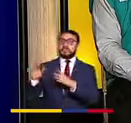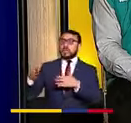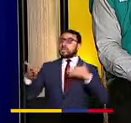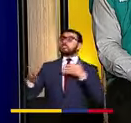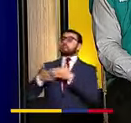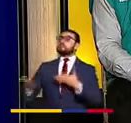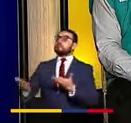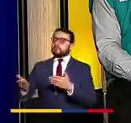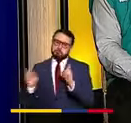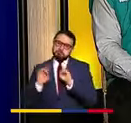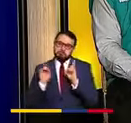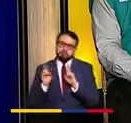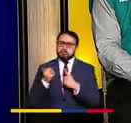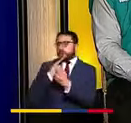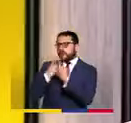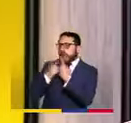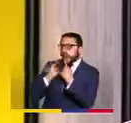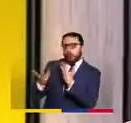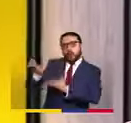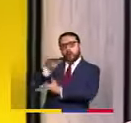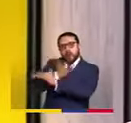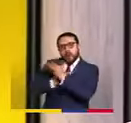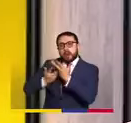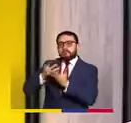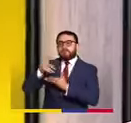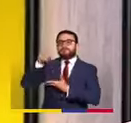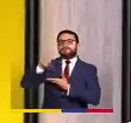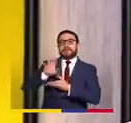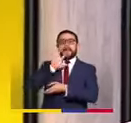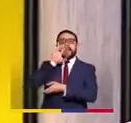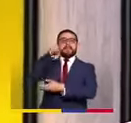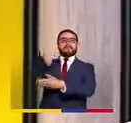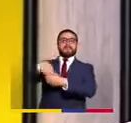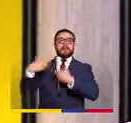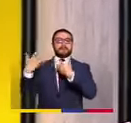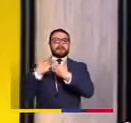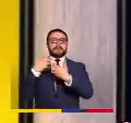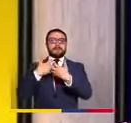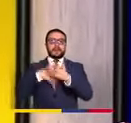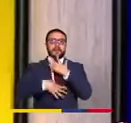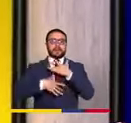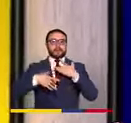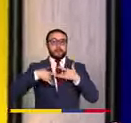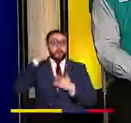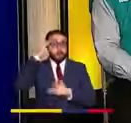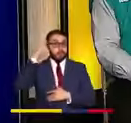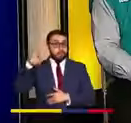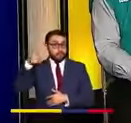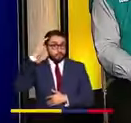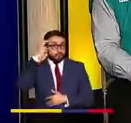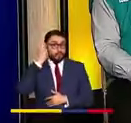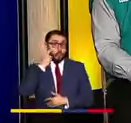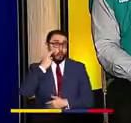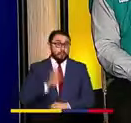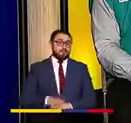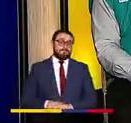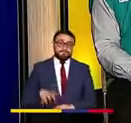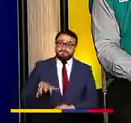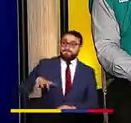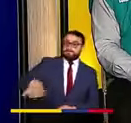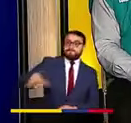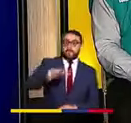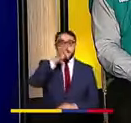amenazar, pero hay que intervenir el sistema de salud del Chocó a nivel de puestos de